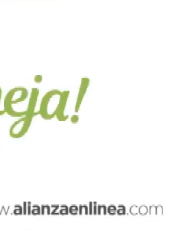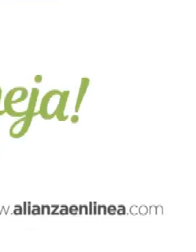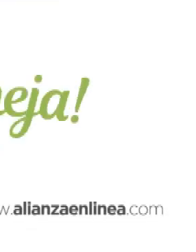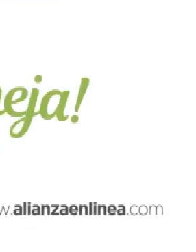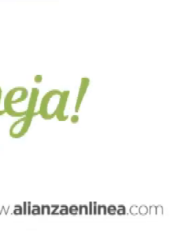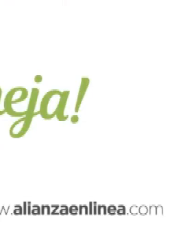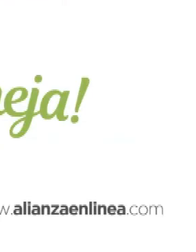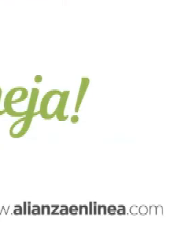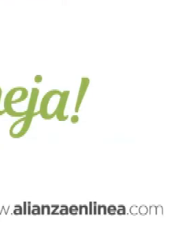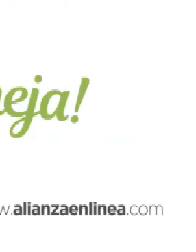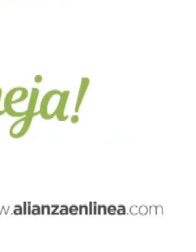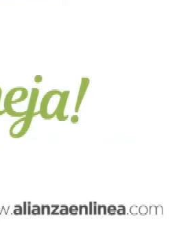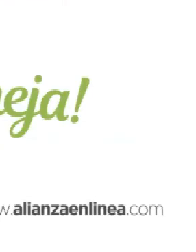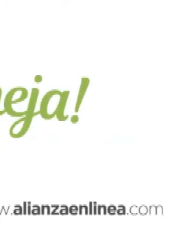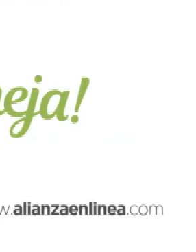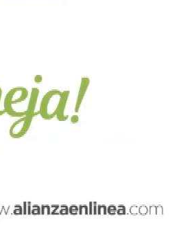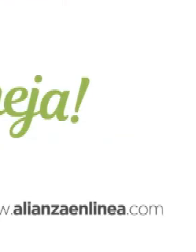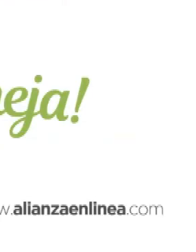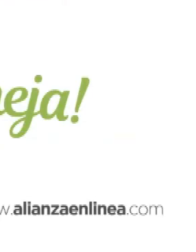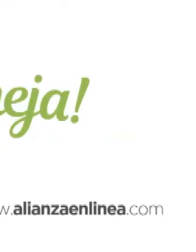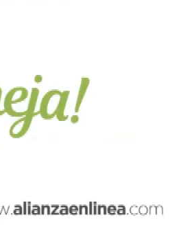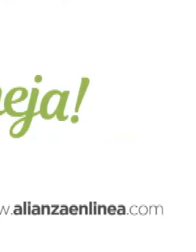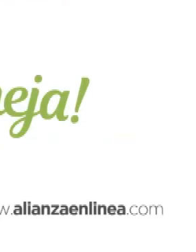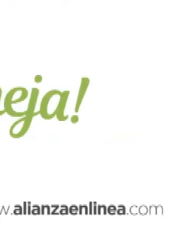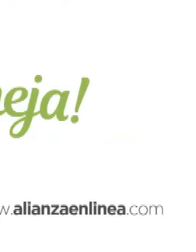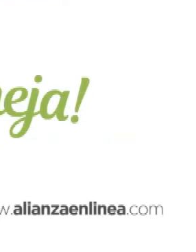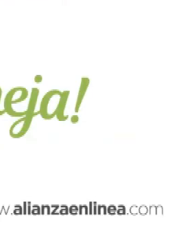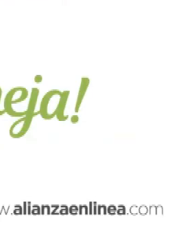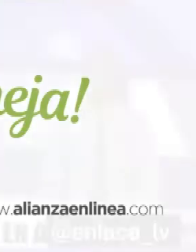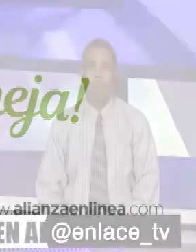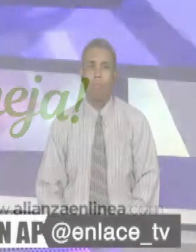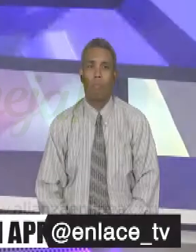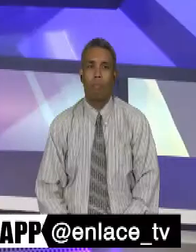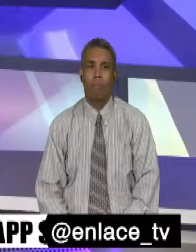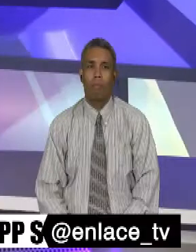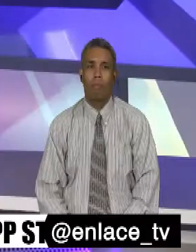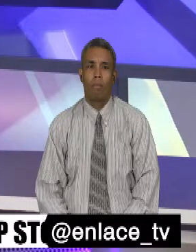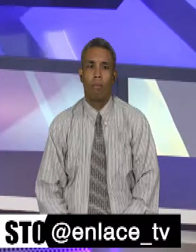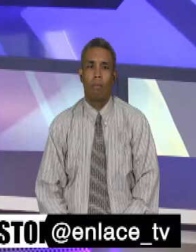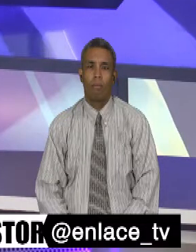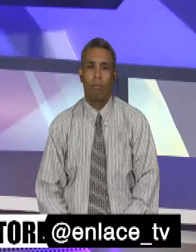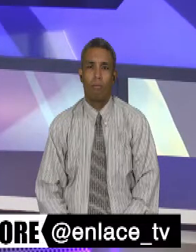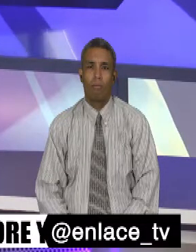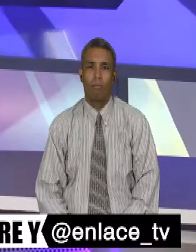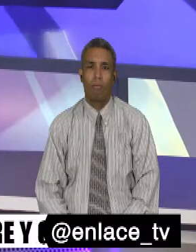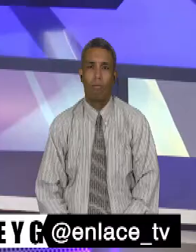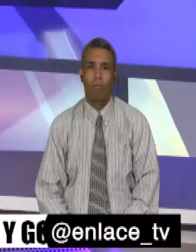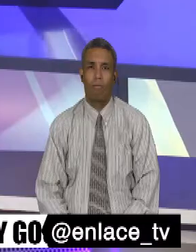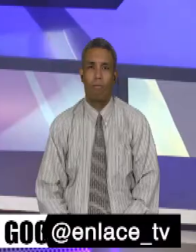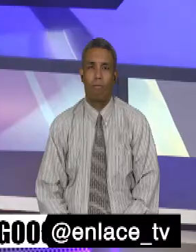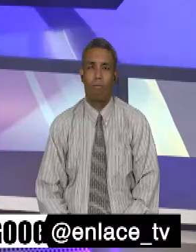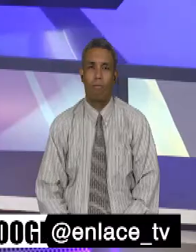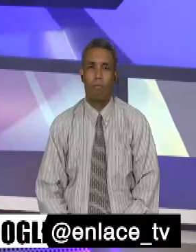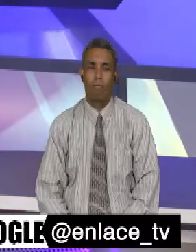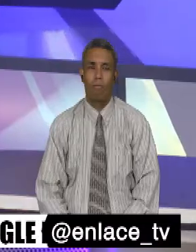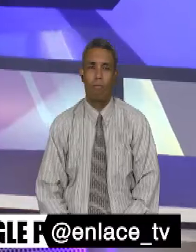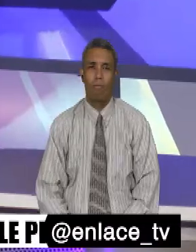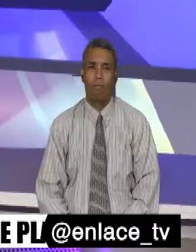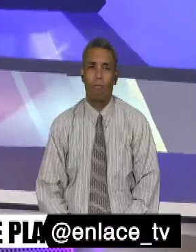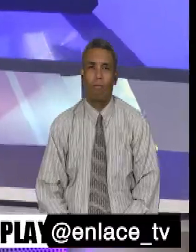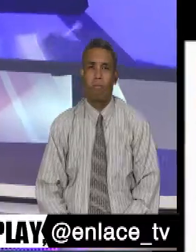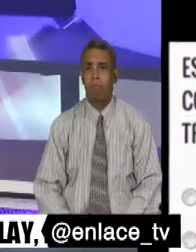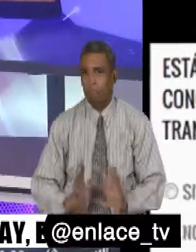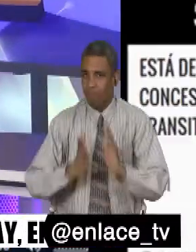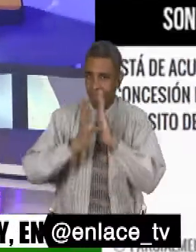50 número 18 86 del barrio colombia seguimos llevando a nuestra comunidad del acontecer de la